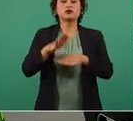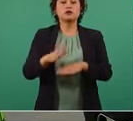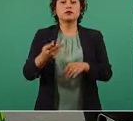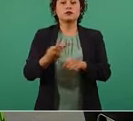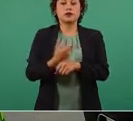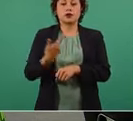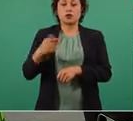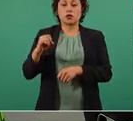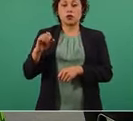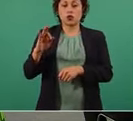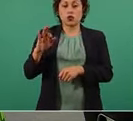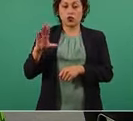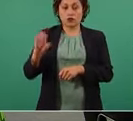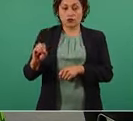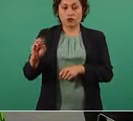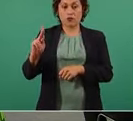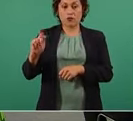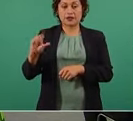y el Pacífico,